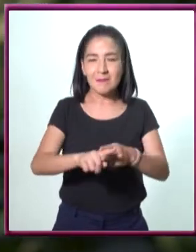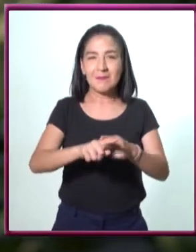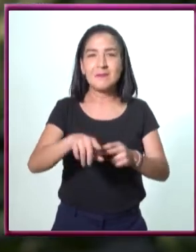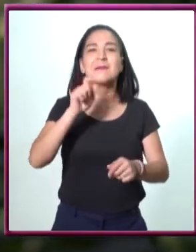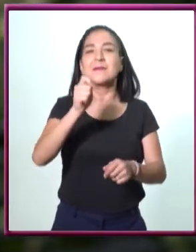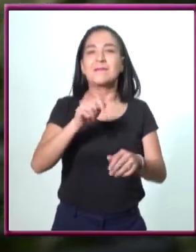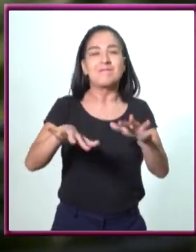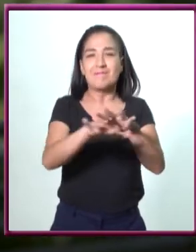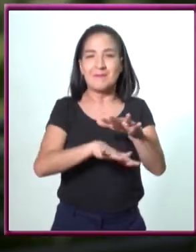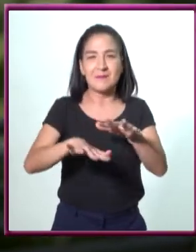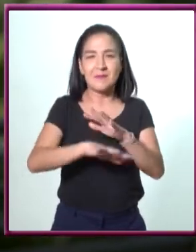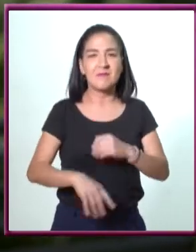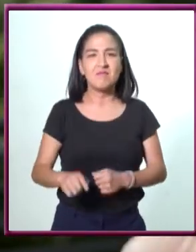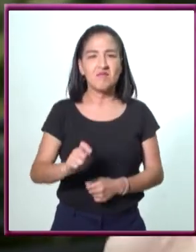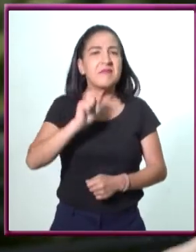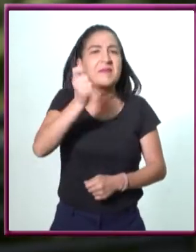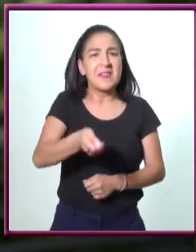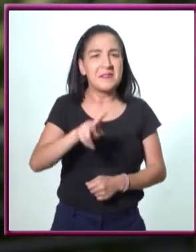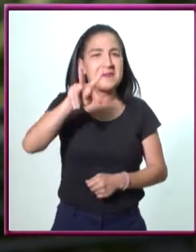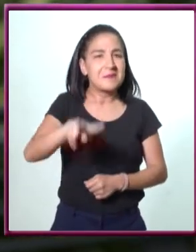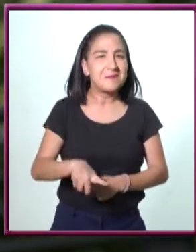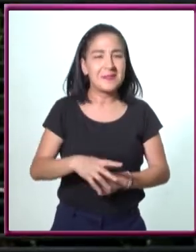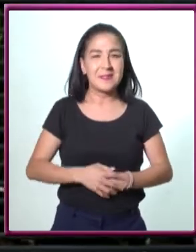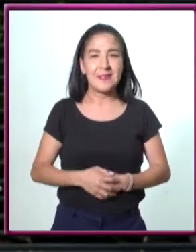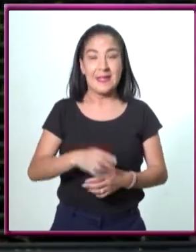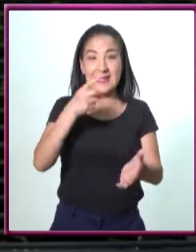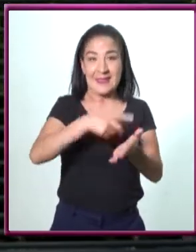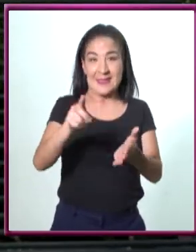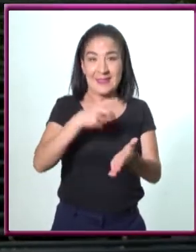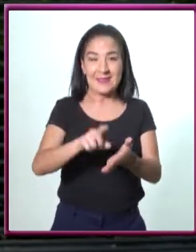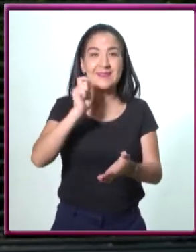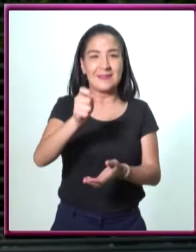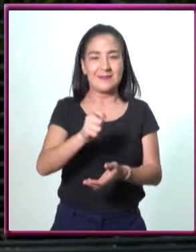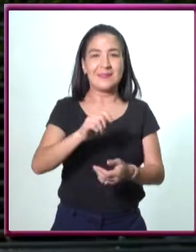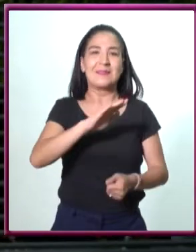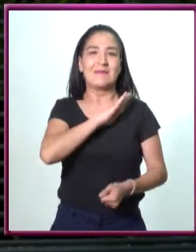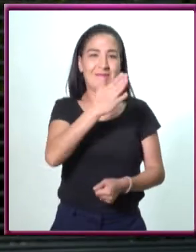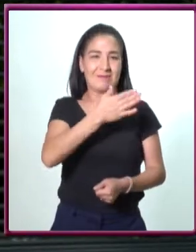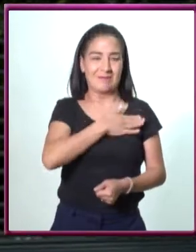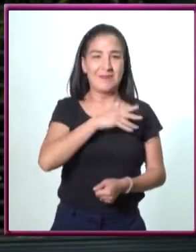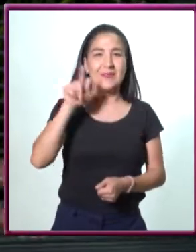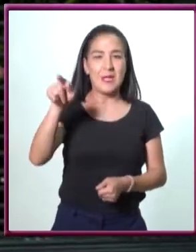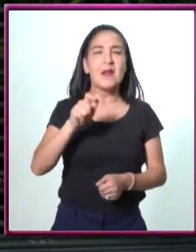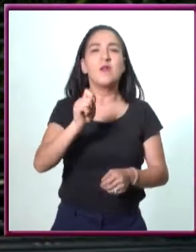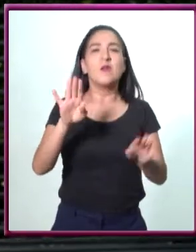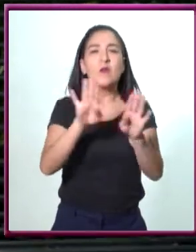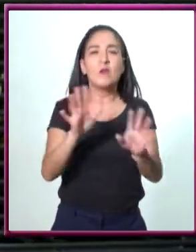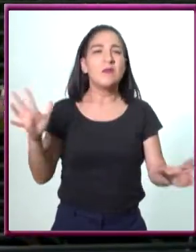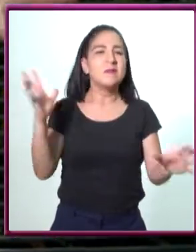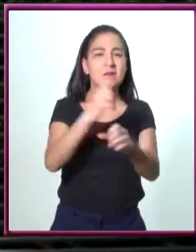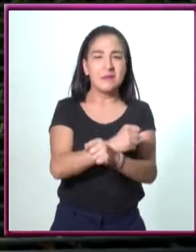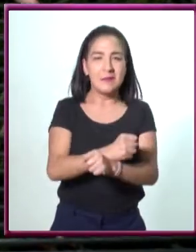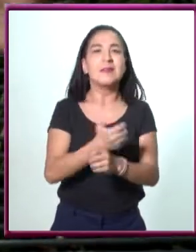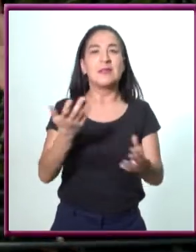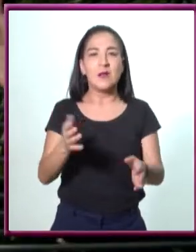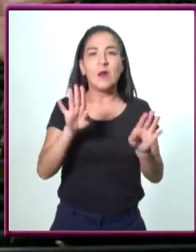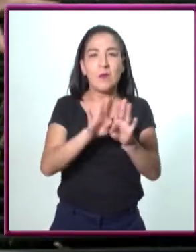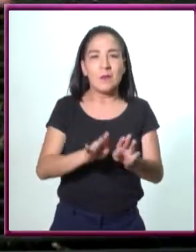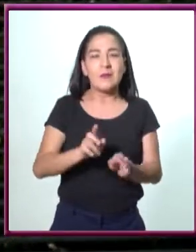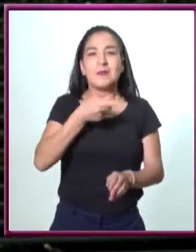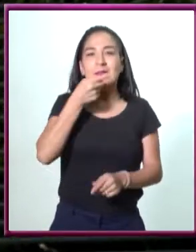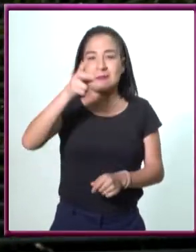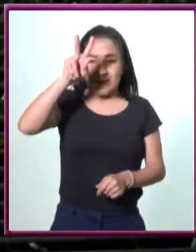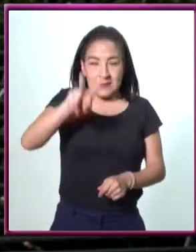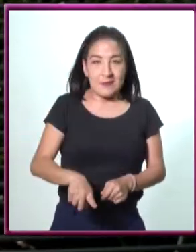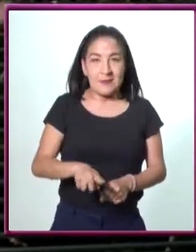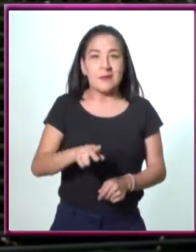Empecemos por lo más básico. ¿Qué es la verdad? El diccionario de la Real Academia de la Lengua la define como conformidad de lo